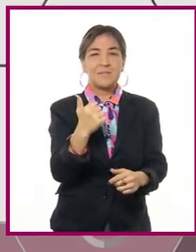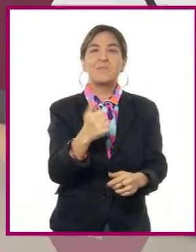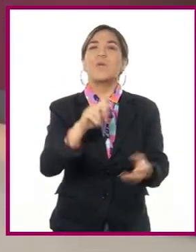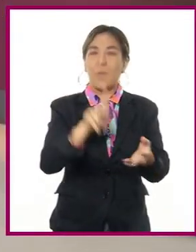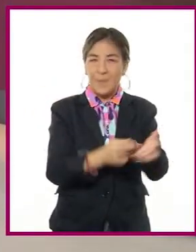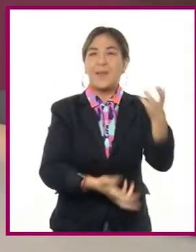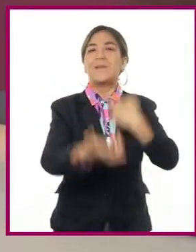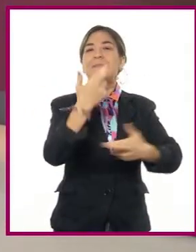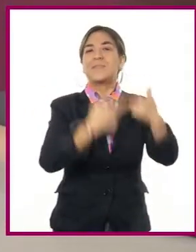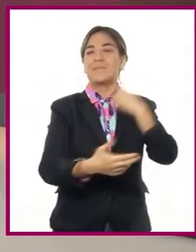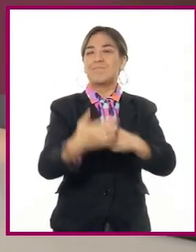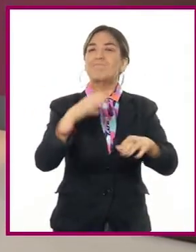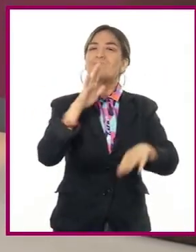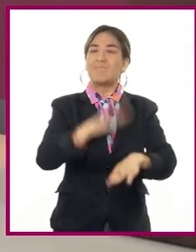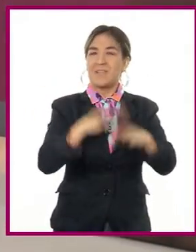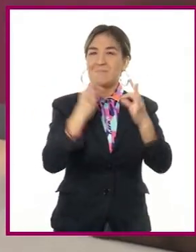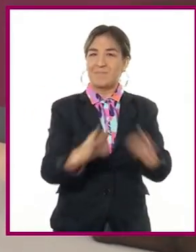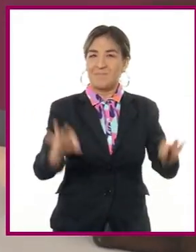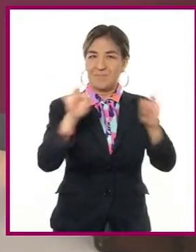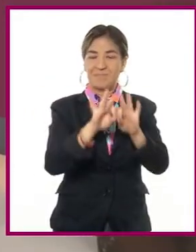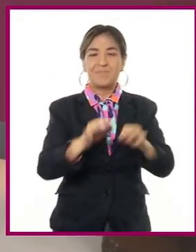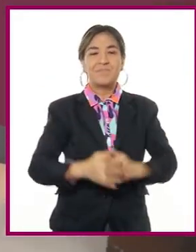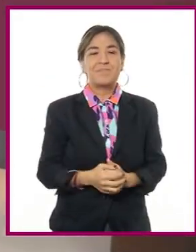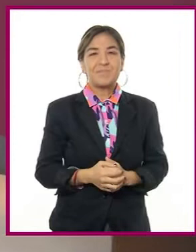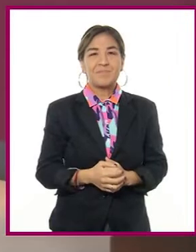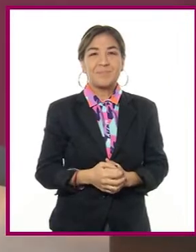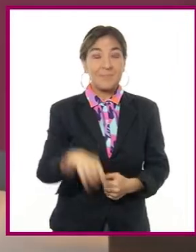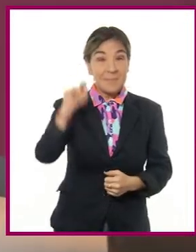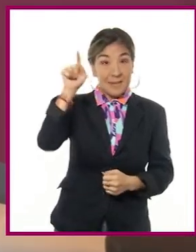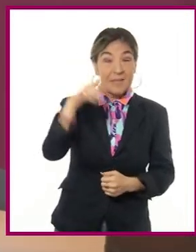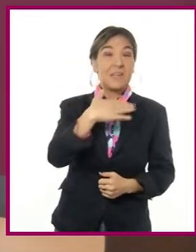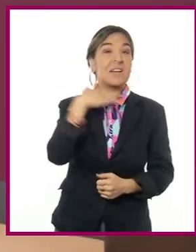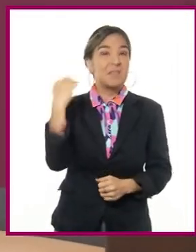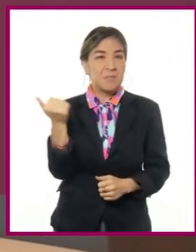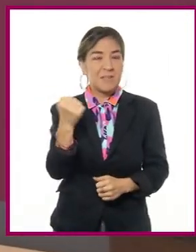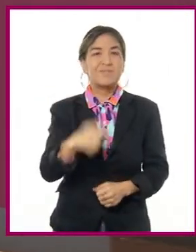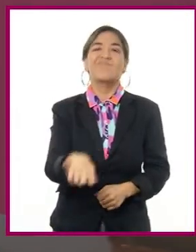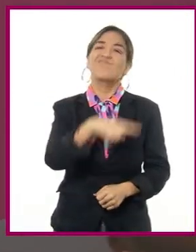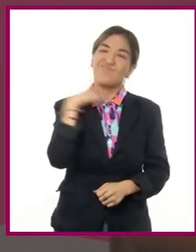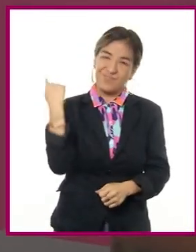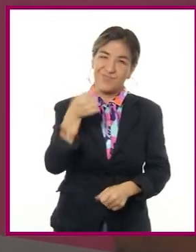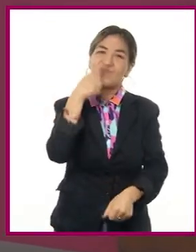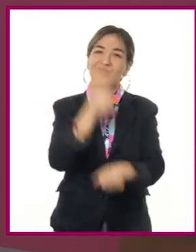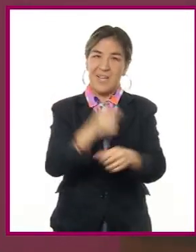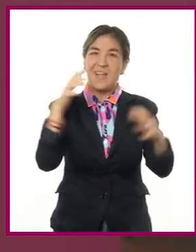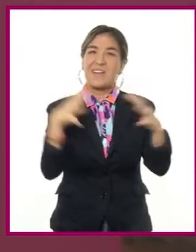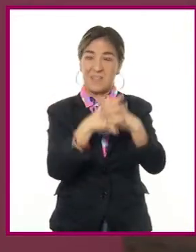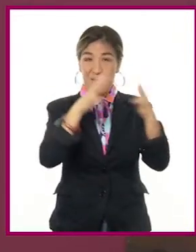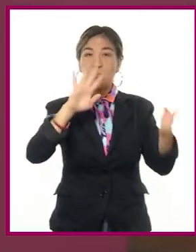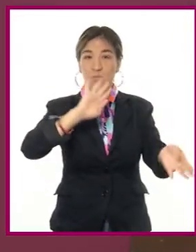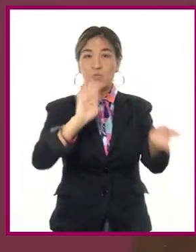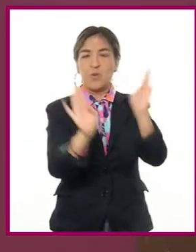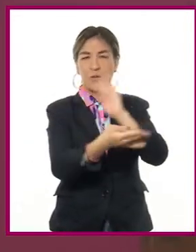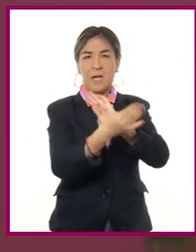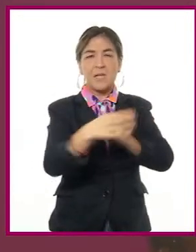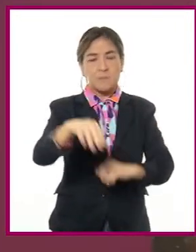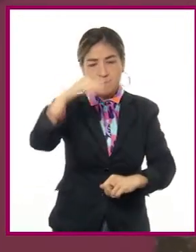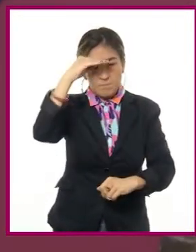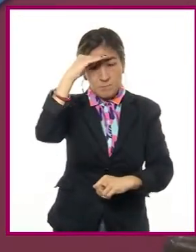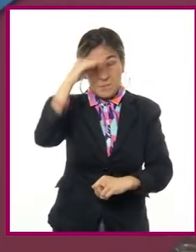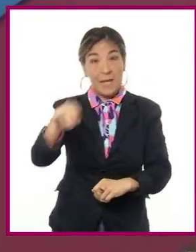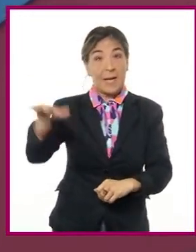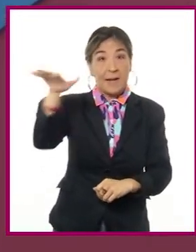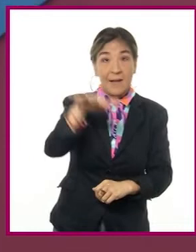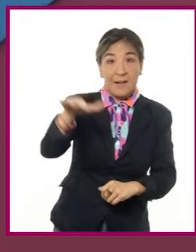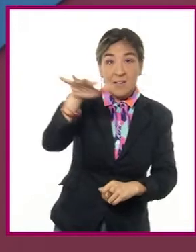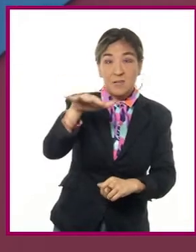de nuevo. Como acaban de escuchar, Alemania, a pesar de que perdió la Primera Guerra Mundial, estaba convencida de que ellos